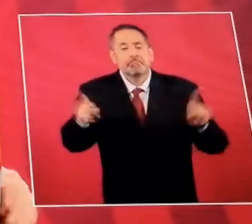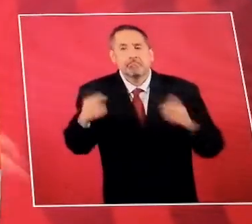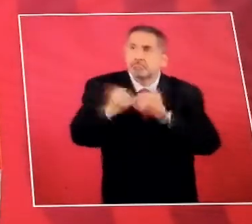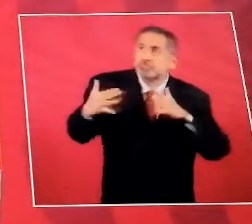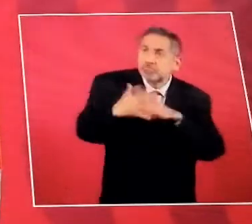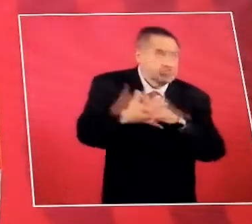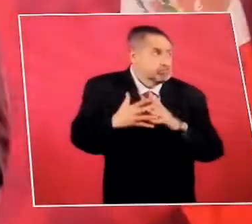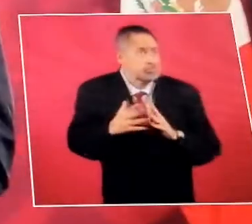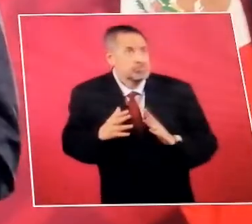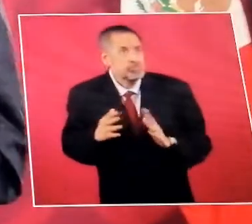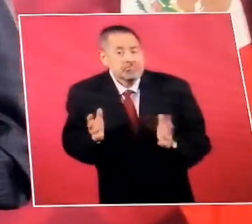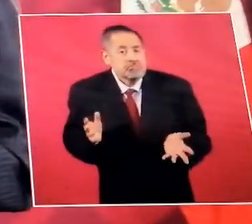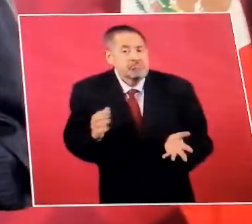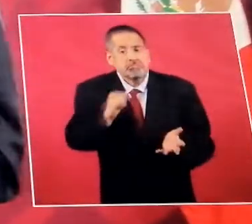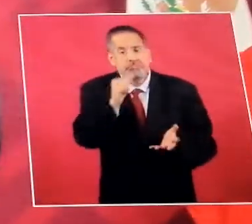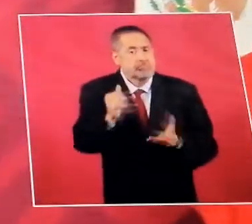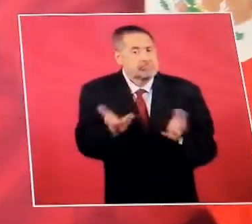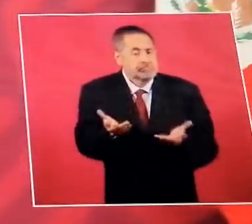y